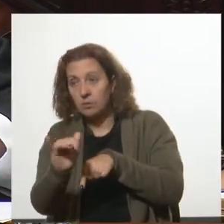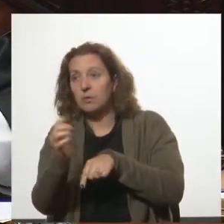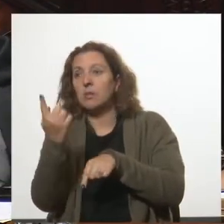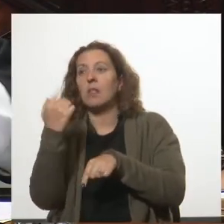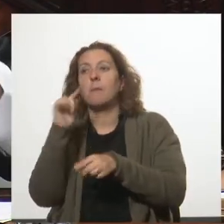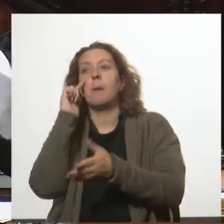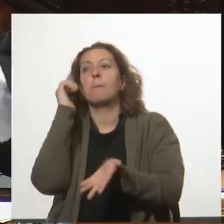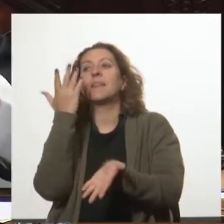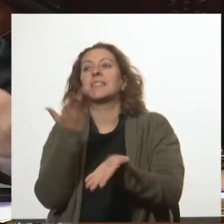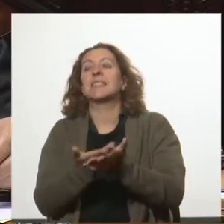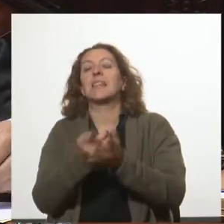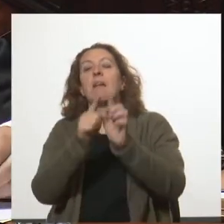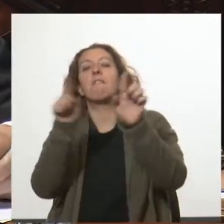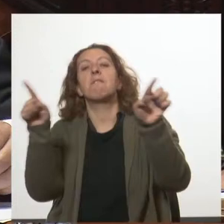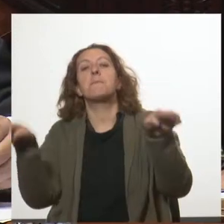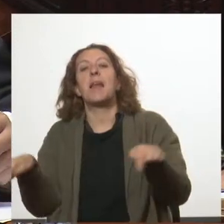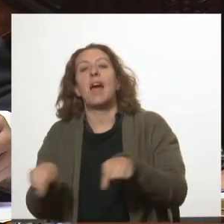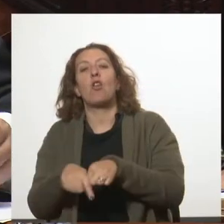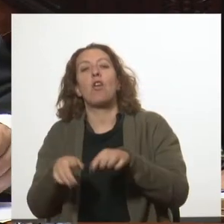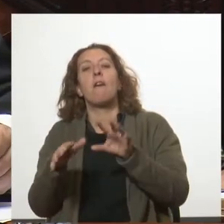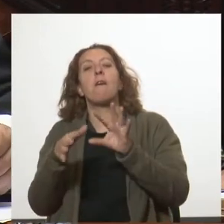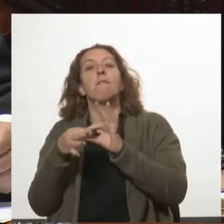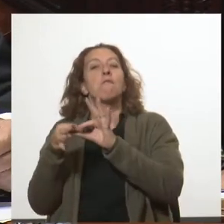plano de fusión